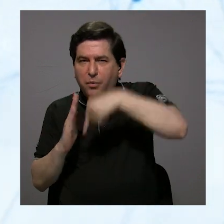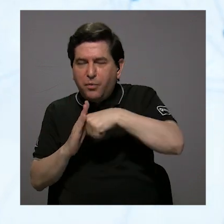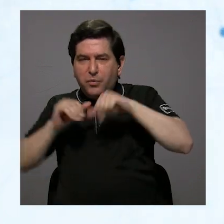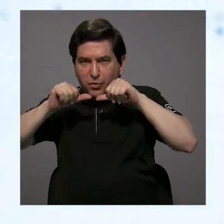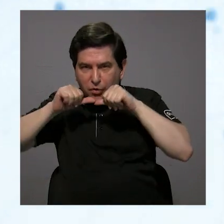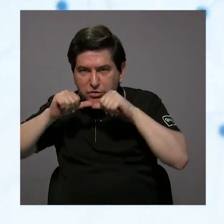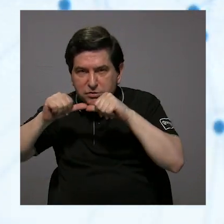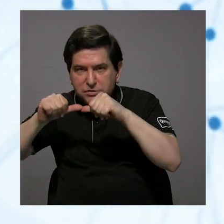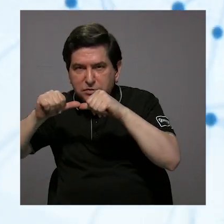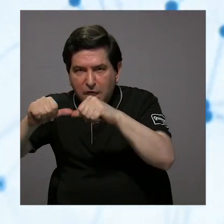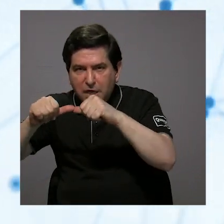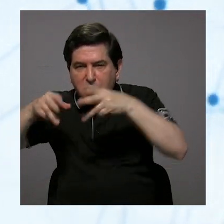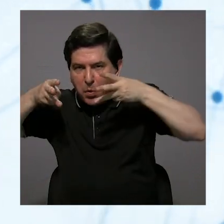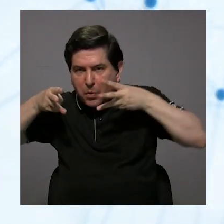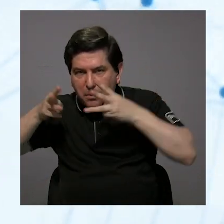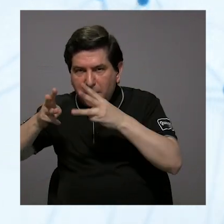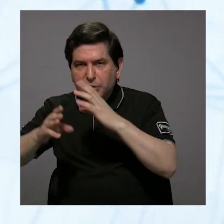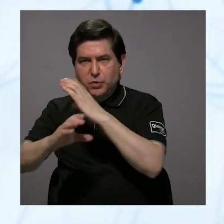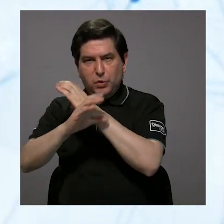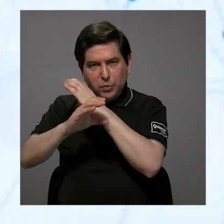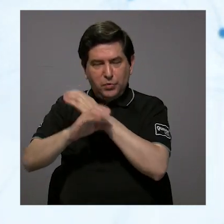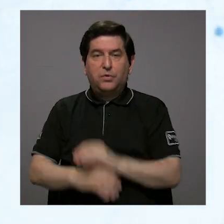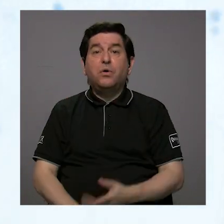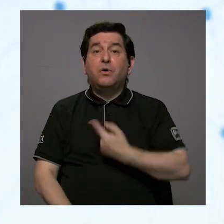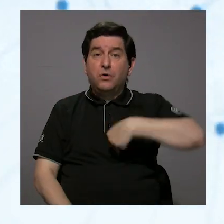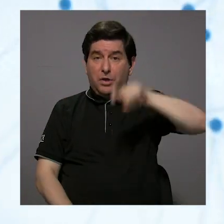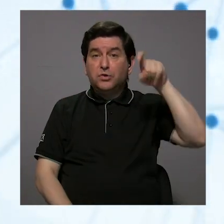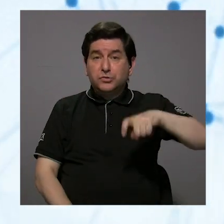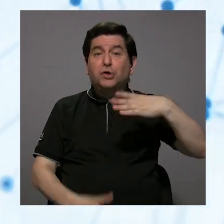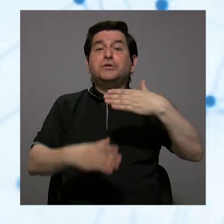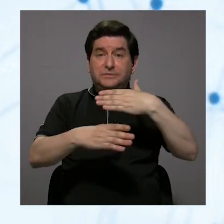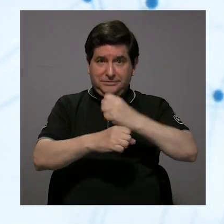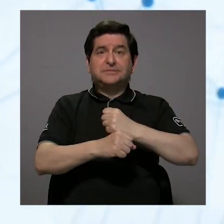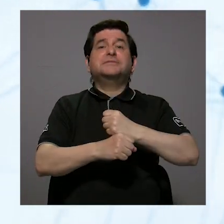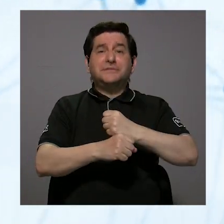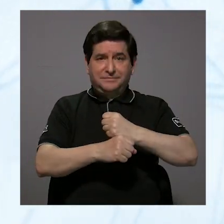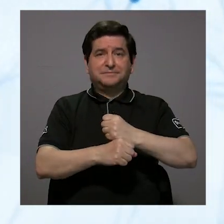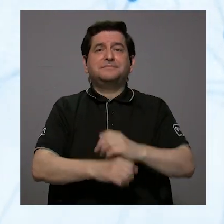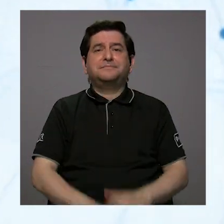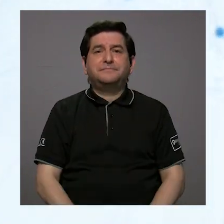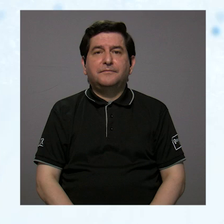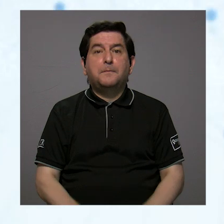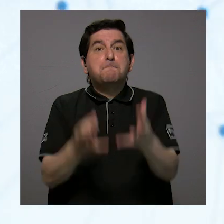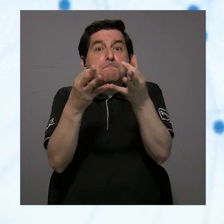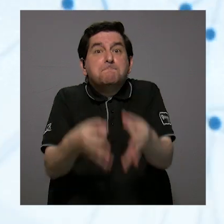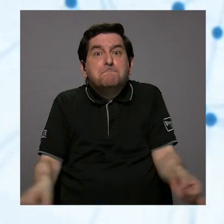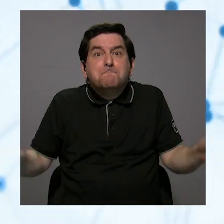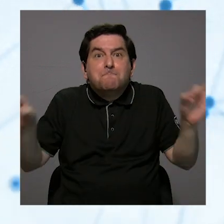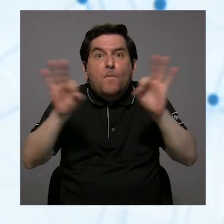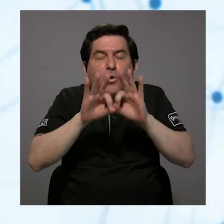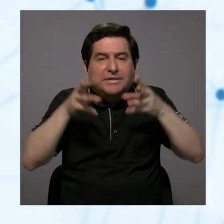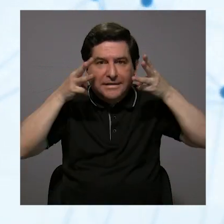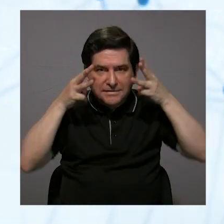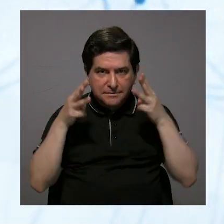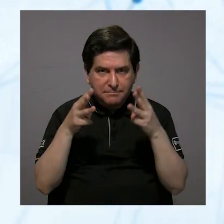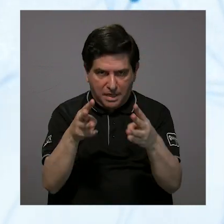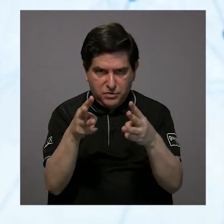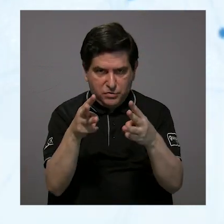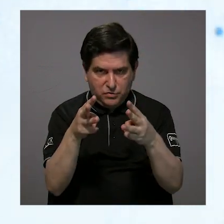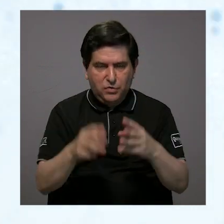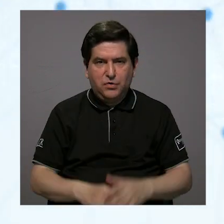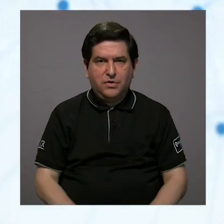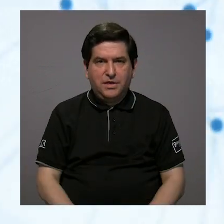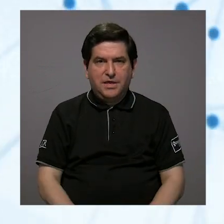más sistemático, más metódico, más cuidadoso, que fue lo que tuvimos que hacer nosotros. Era muy importante que la